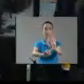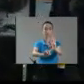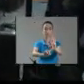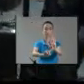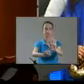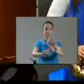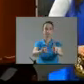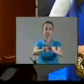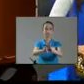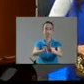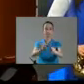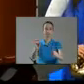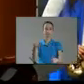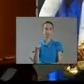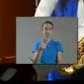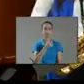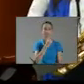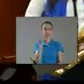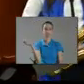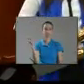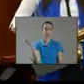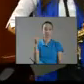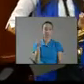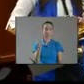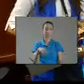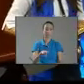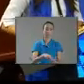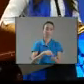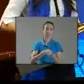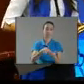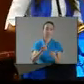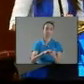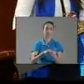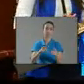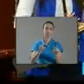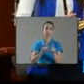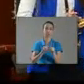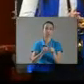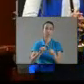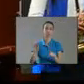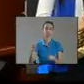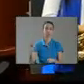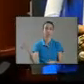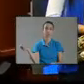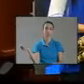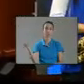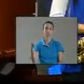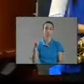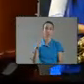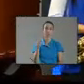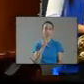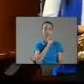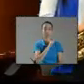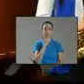presencia, así como David danzaba, así como David